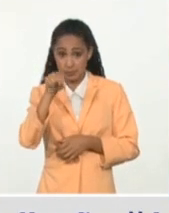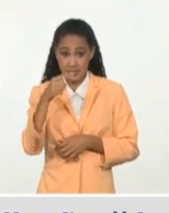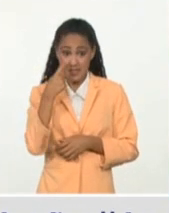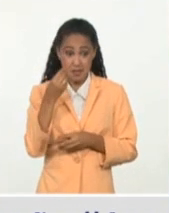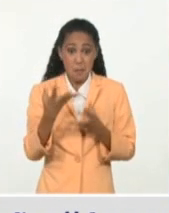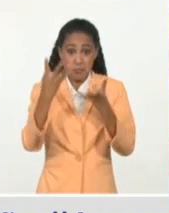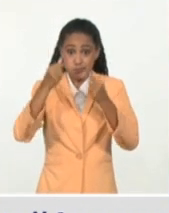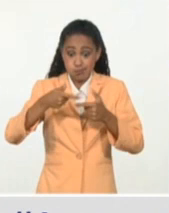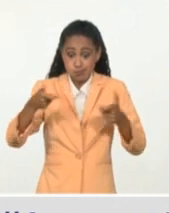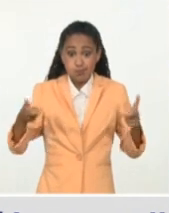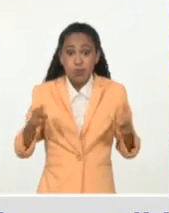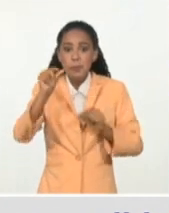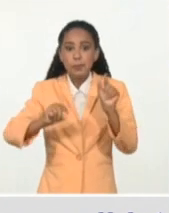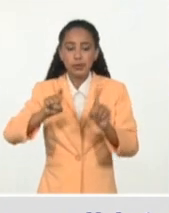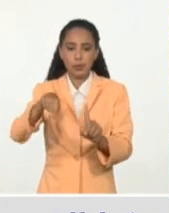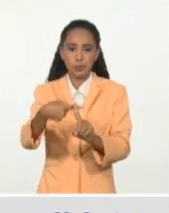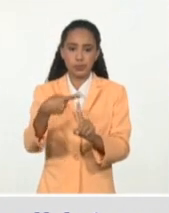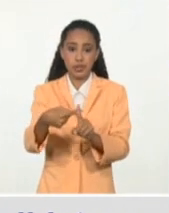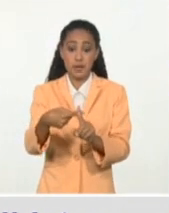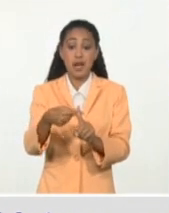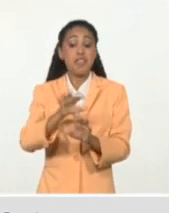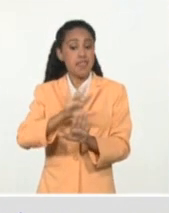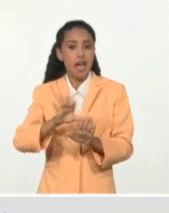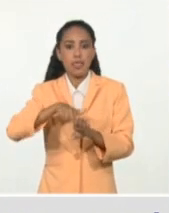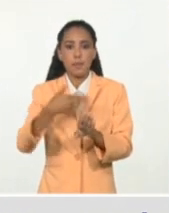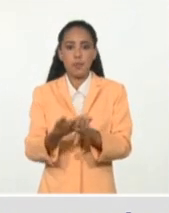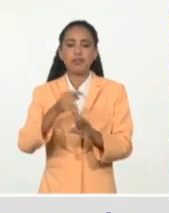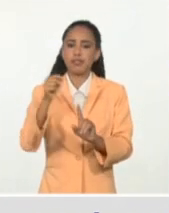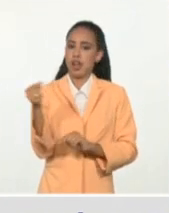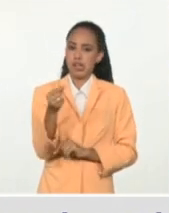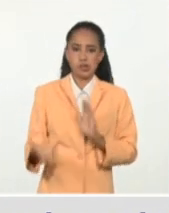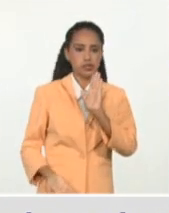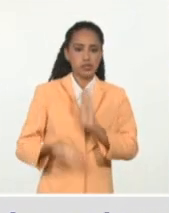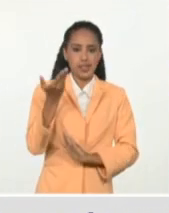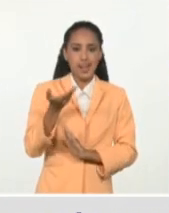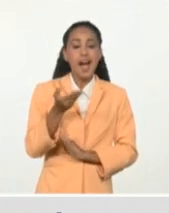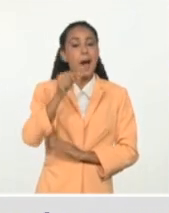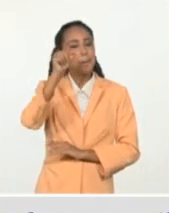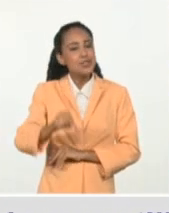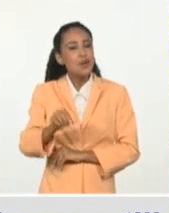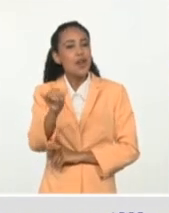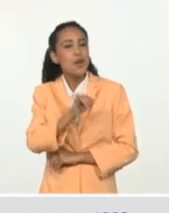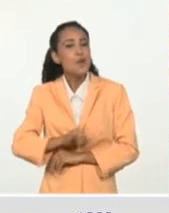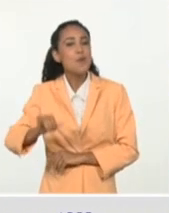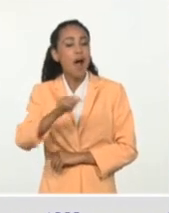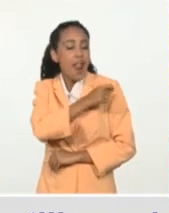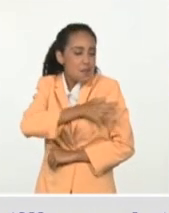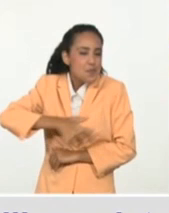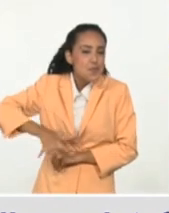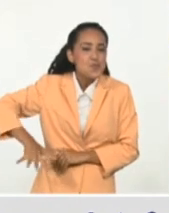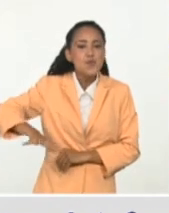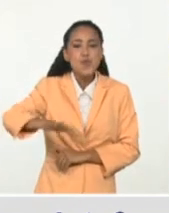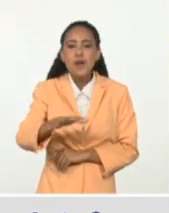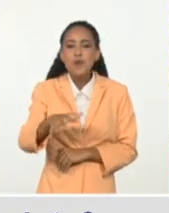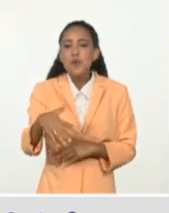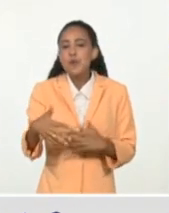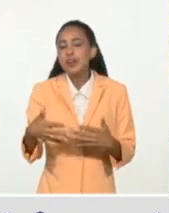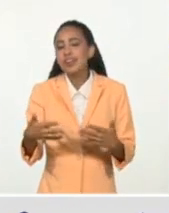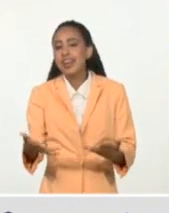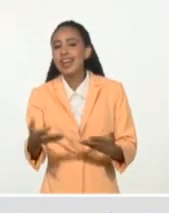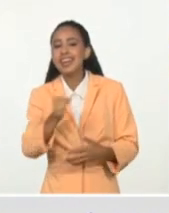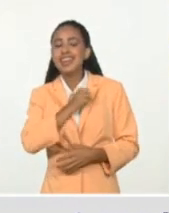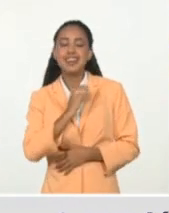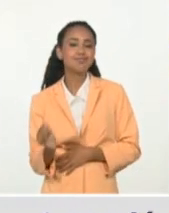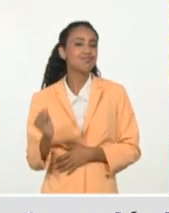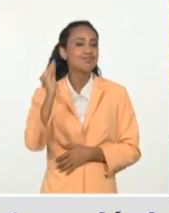personas recuperadas de COVID-19, crece la expectativa entre la población para saber,